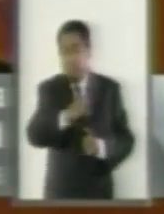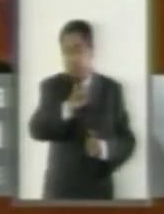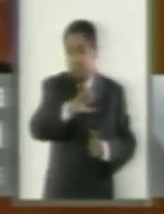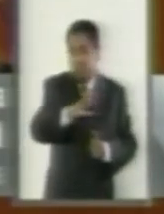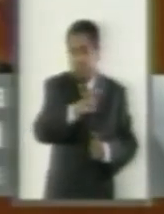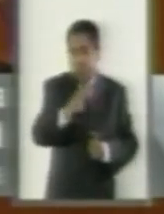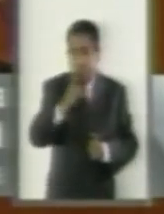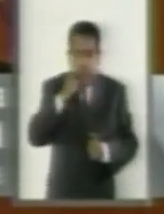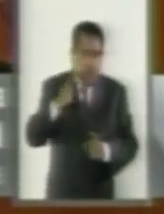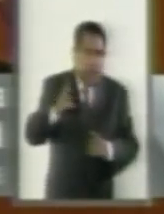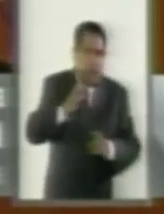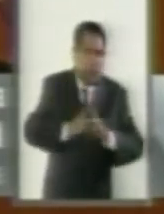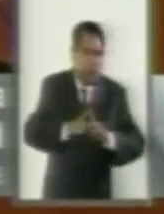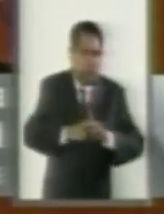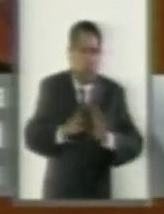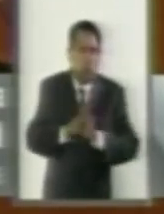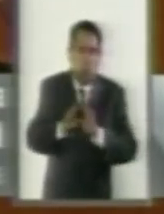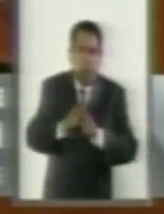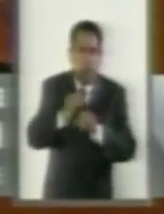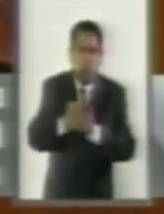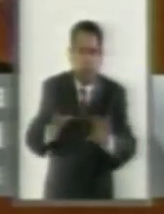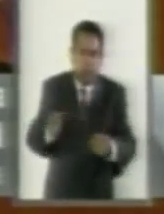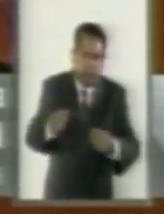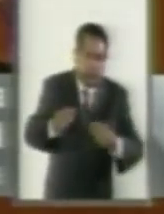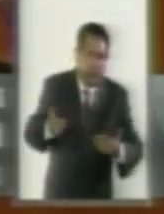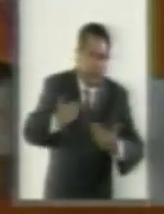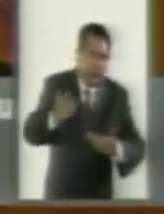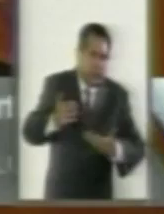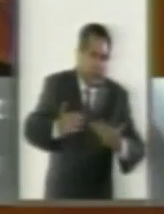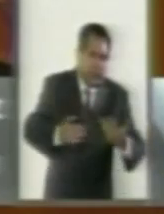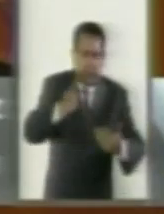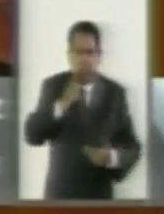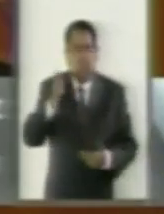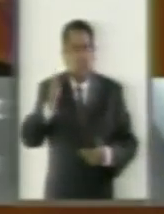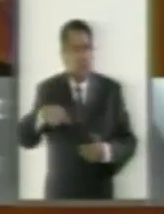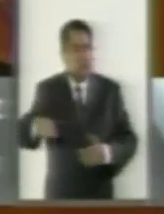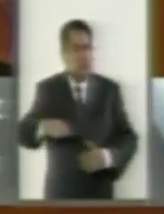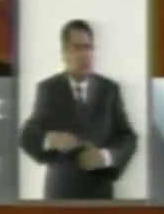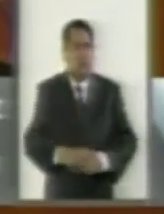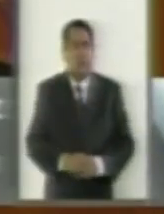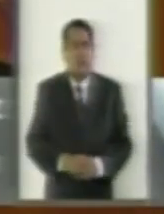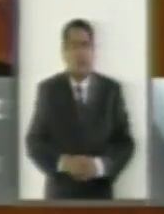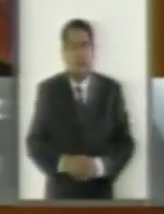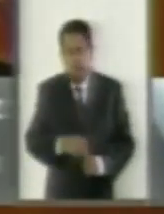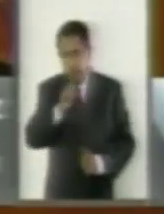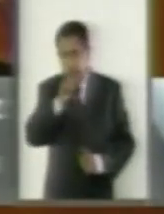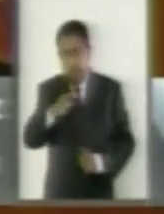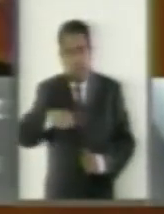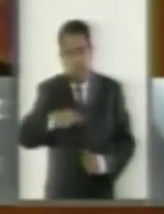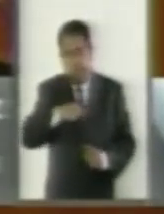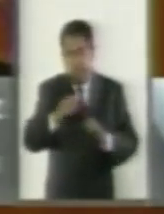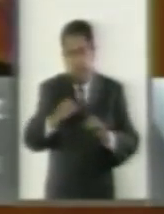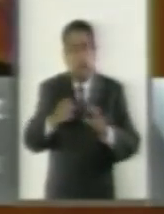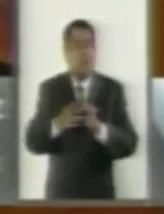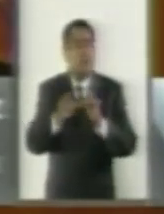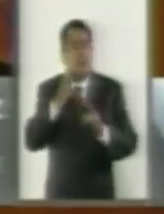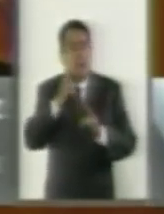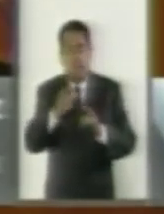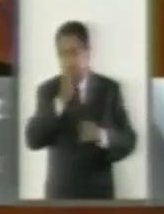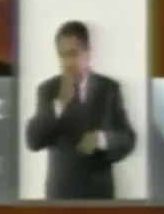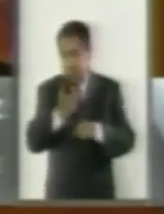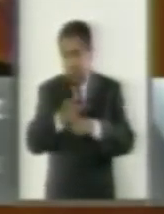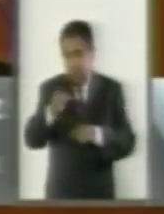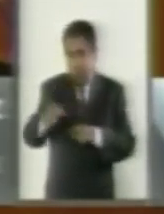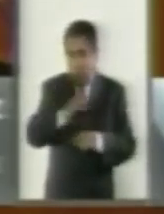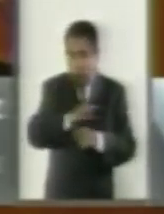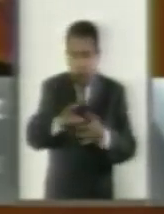para sistematizar la información derivada de las declaraciones fiscales. También hemos previsto que la Secretaría dirija y